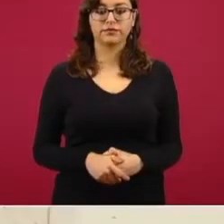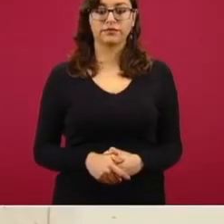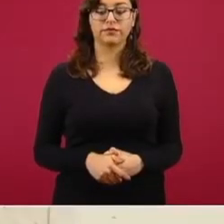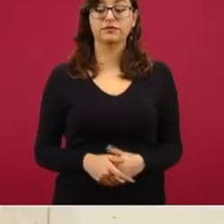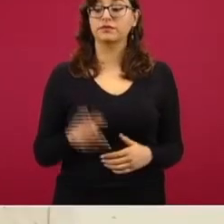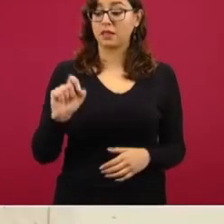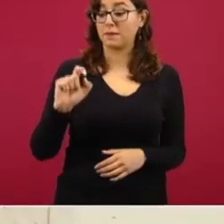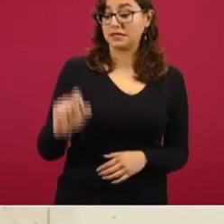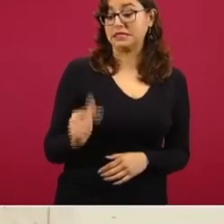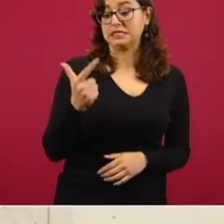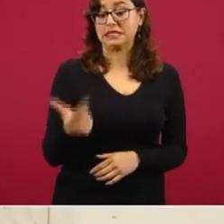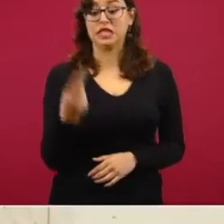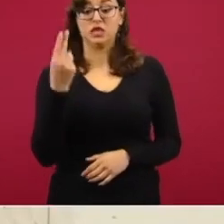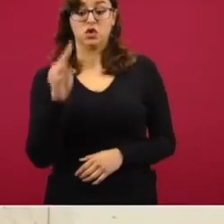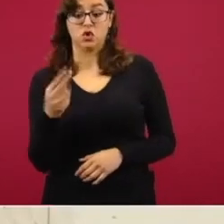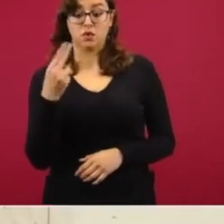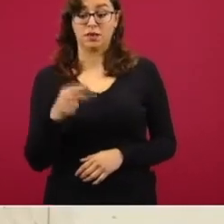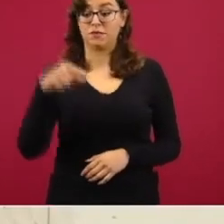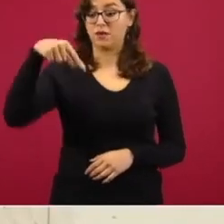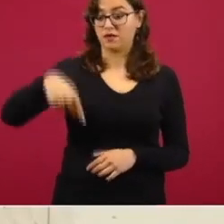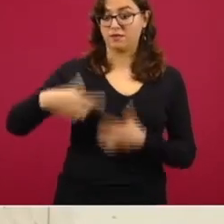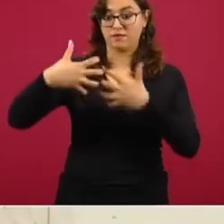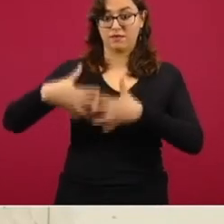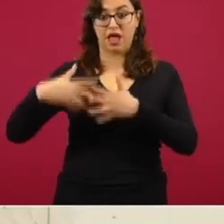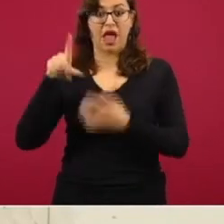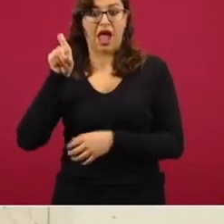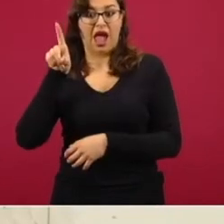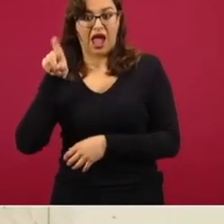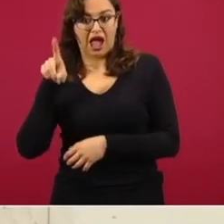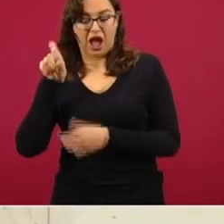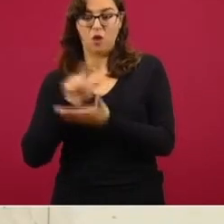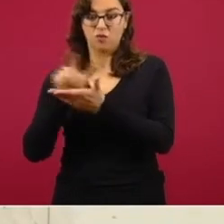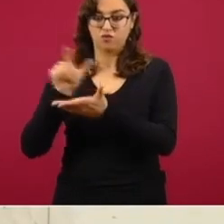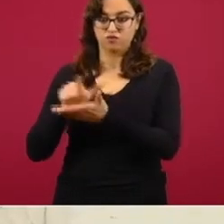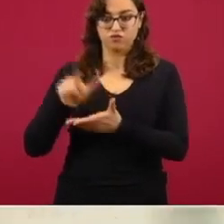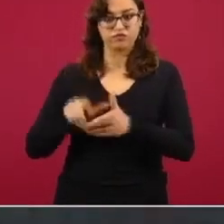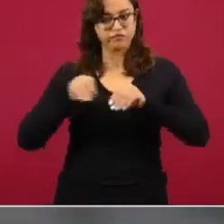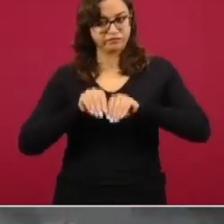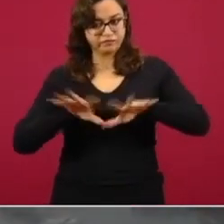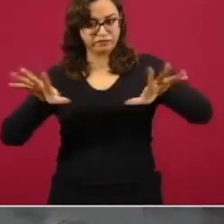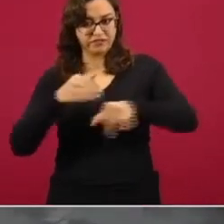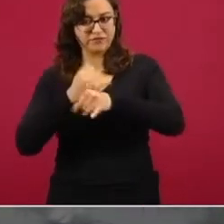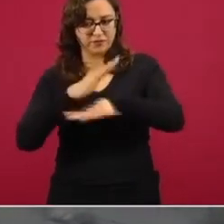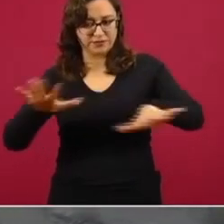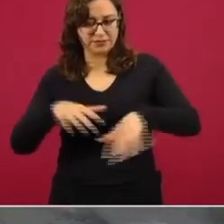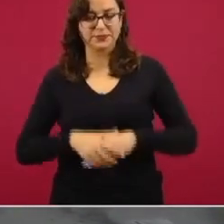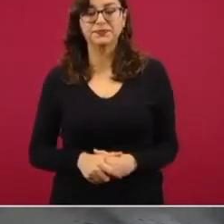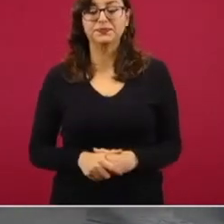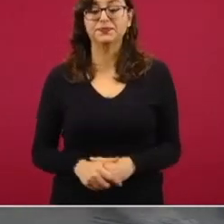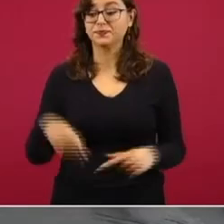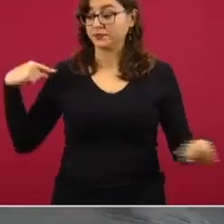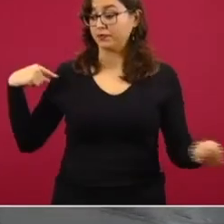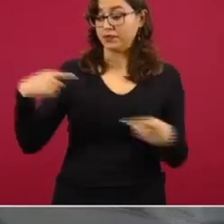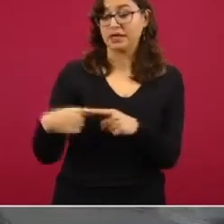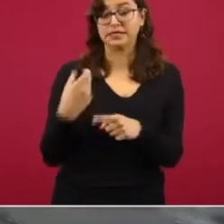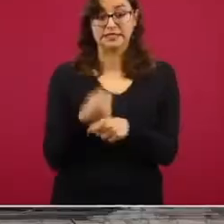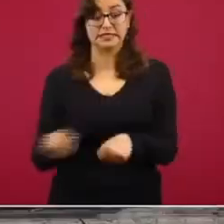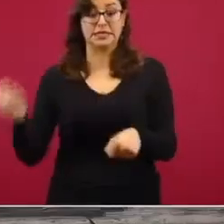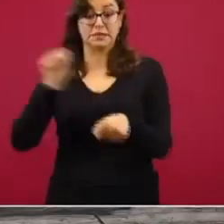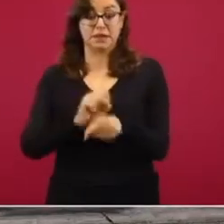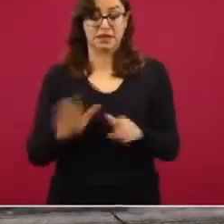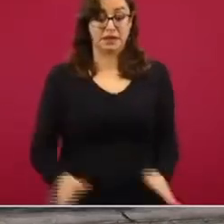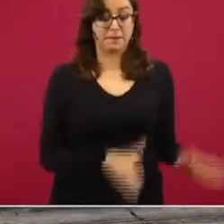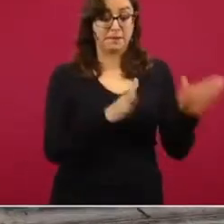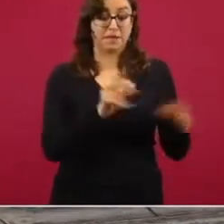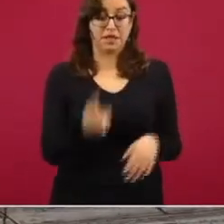reporte del 27 de noviembre desde la planta de tratamiento de aguas amargas de Dos Bocas. En esta semana, correspondiente al paquete 2, la